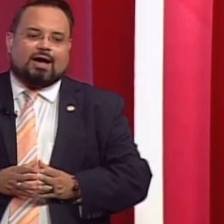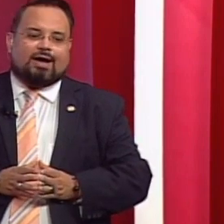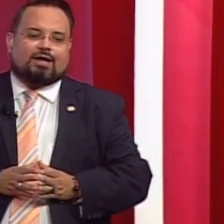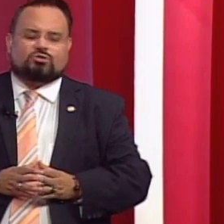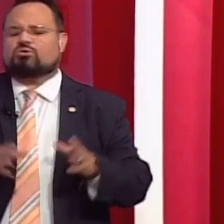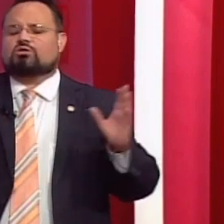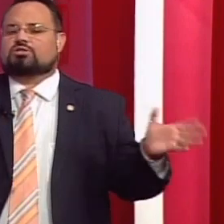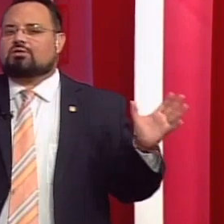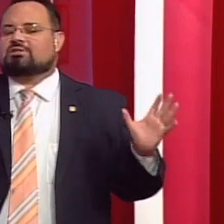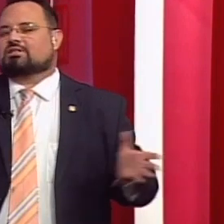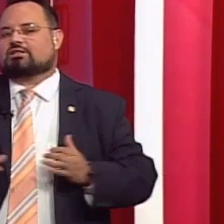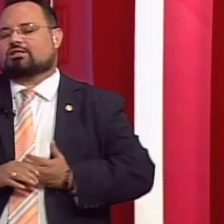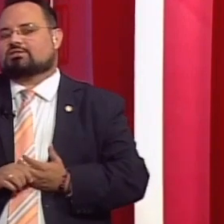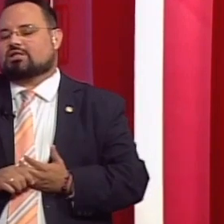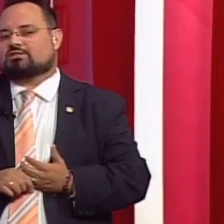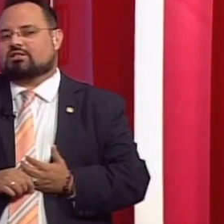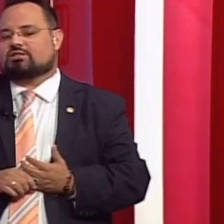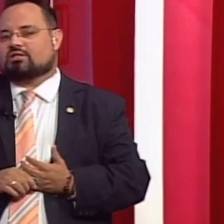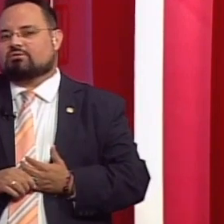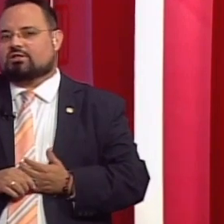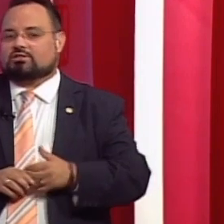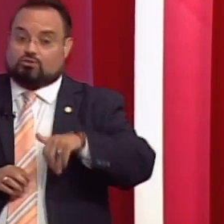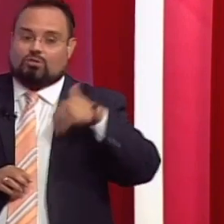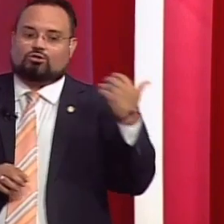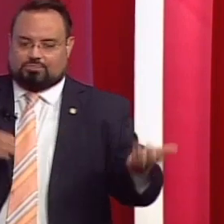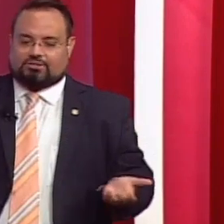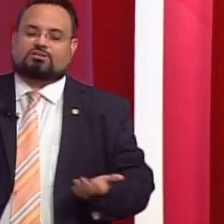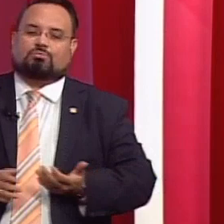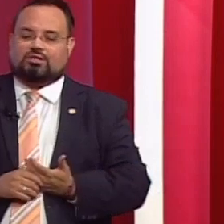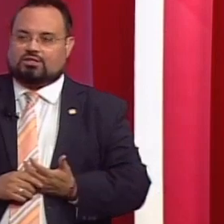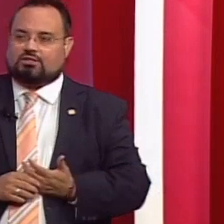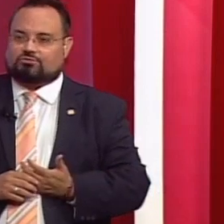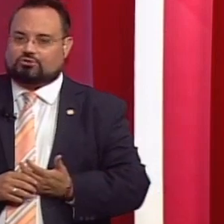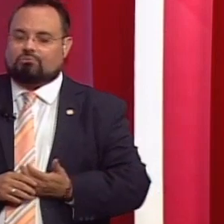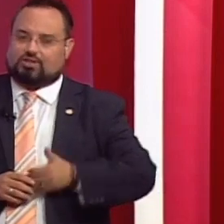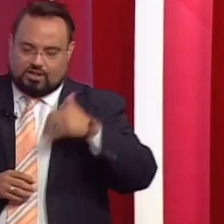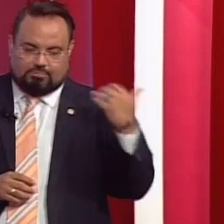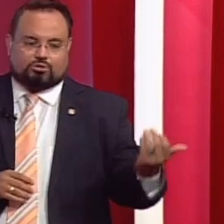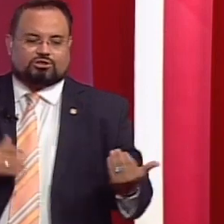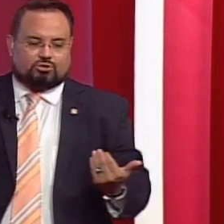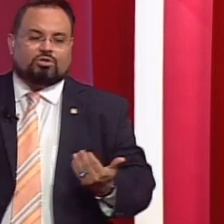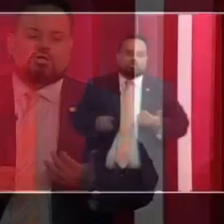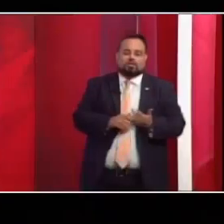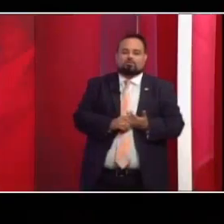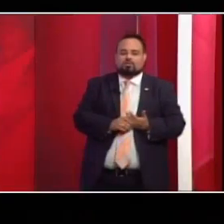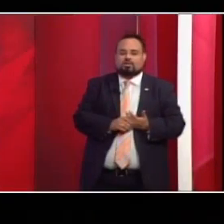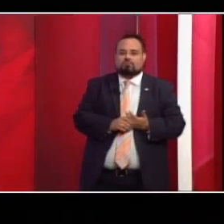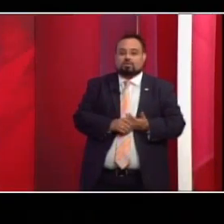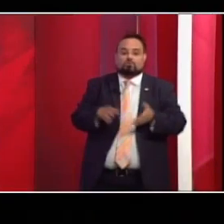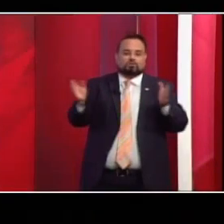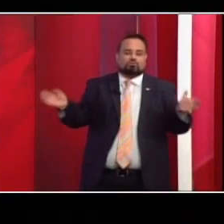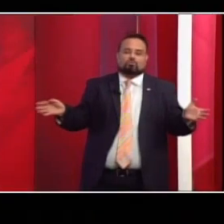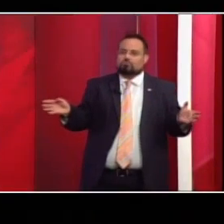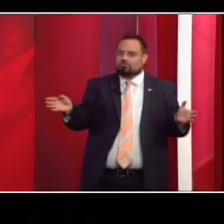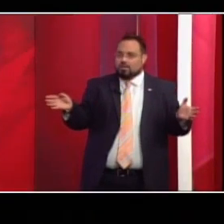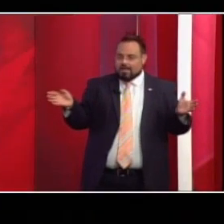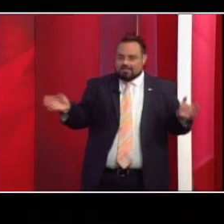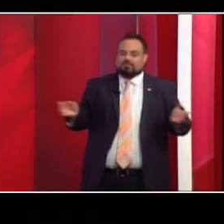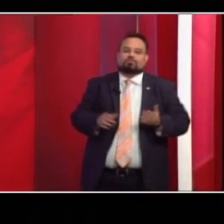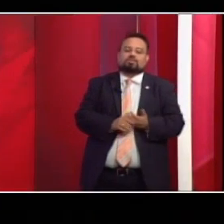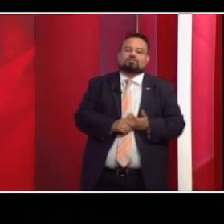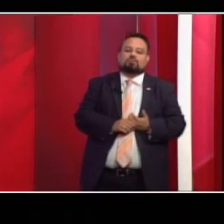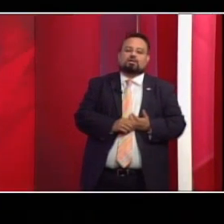yo creo que nos dejan bastante que desear sandy televidentes en cuanto precisamente esa función brindar protección y brindar abrigo y esto lo vimos